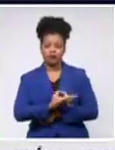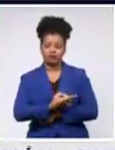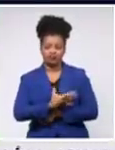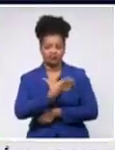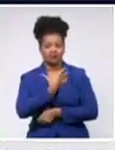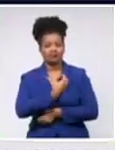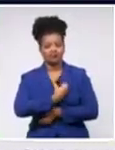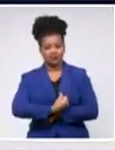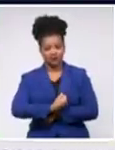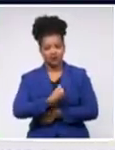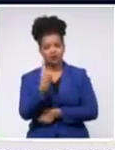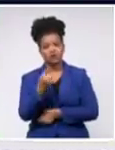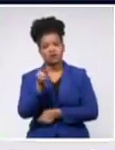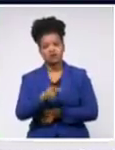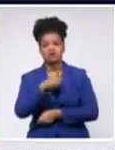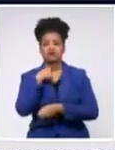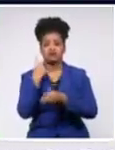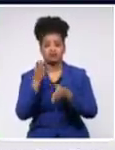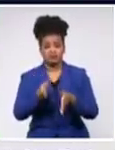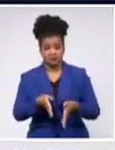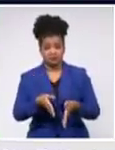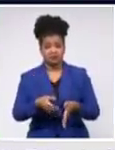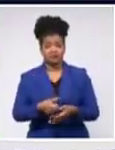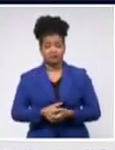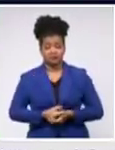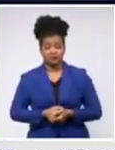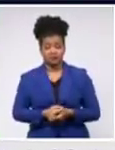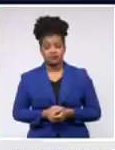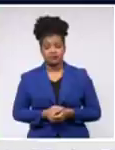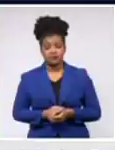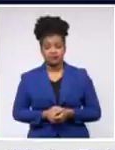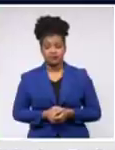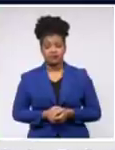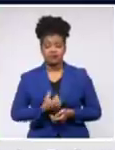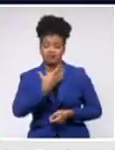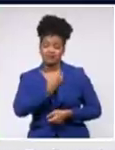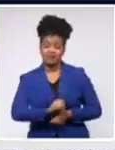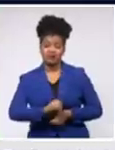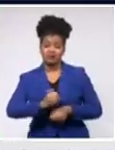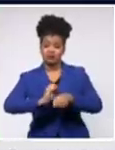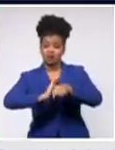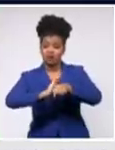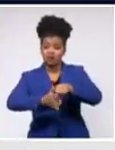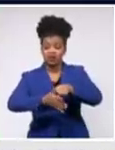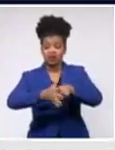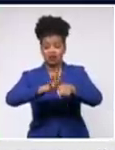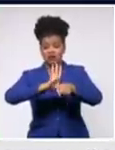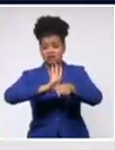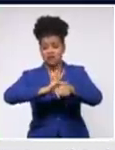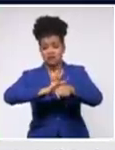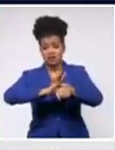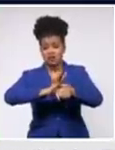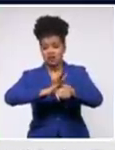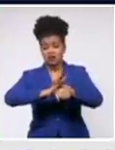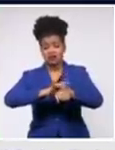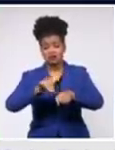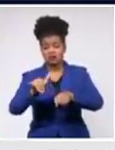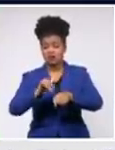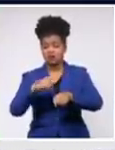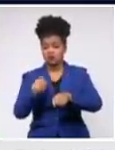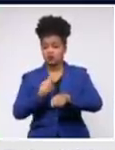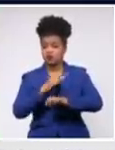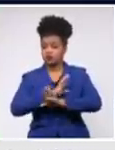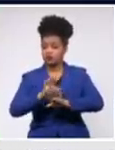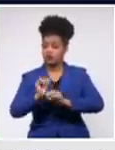pase esto, que lamentablemente es una enfermedad que, como hemos dicho en más